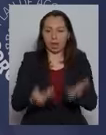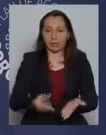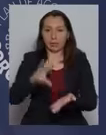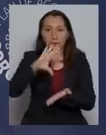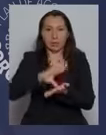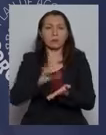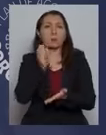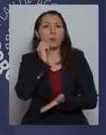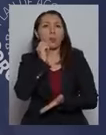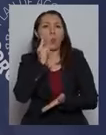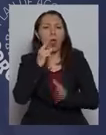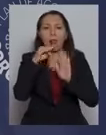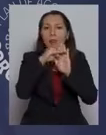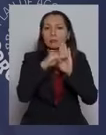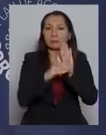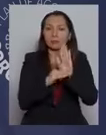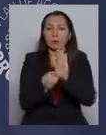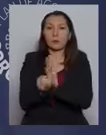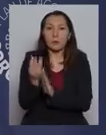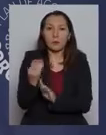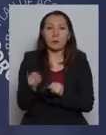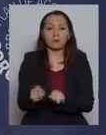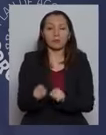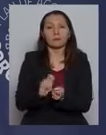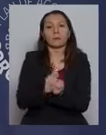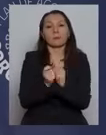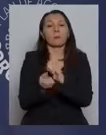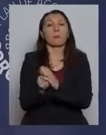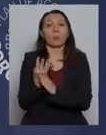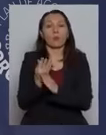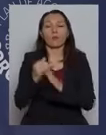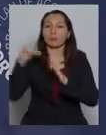país. ¿Cuáles son esas medidas? Se